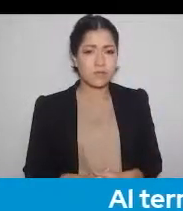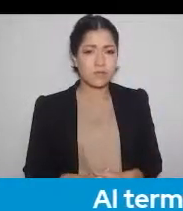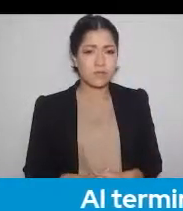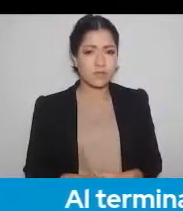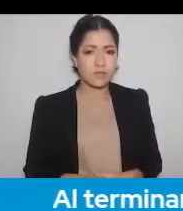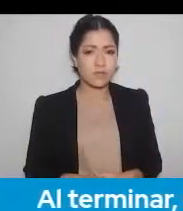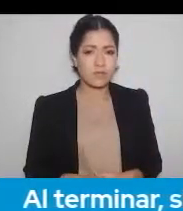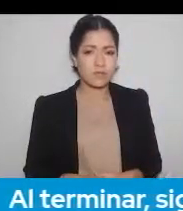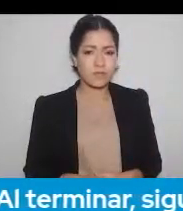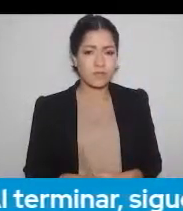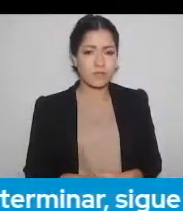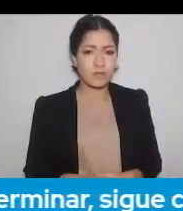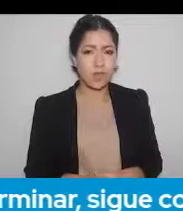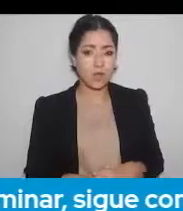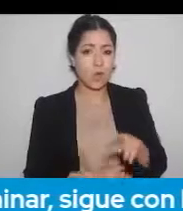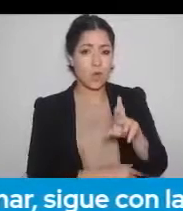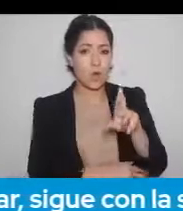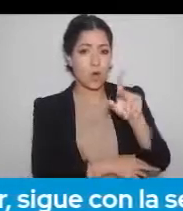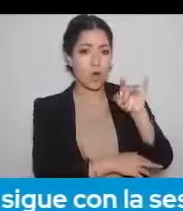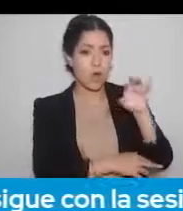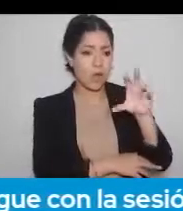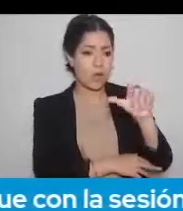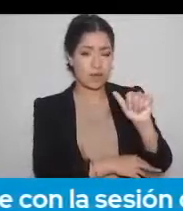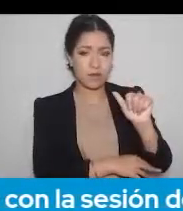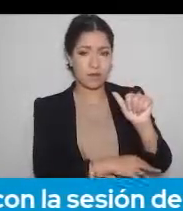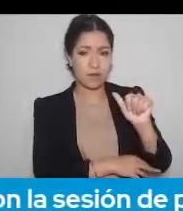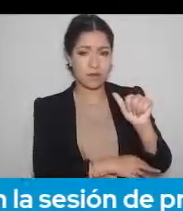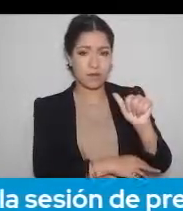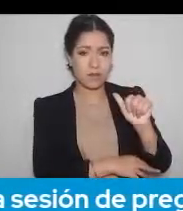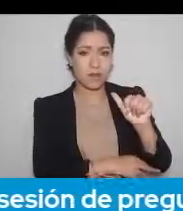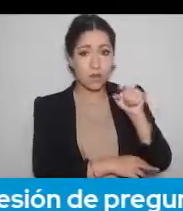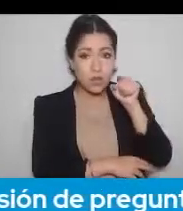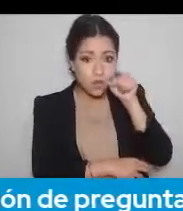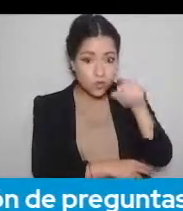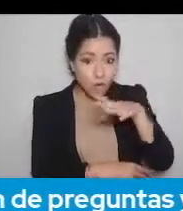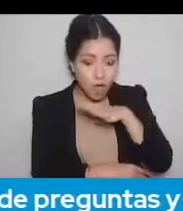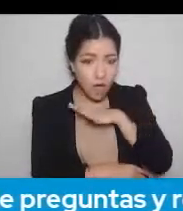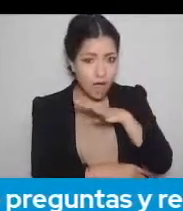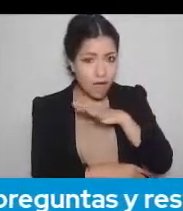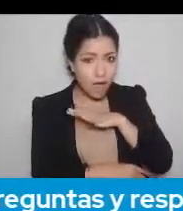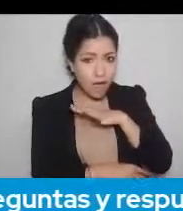Urania, tú tenías el retrato. Es mi madre. Ya sé, idiota.